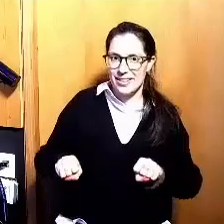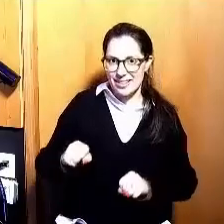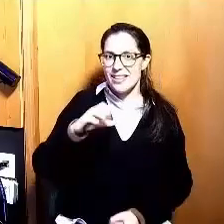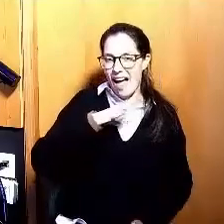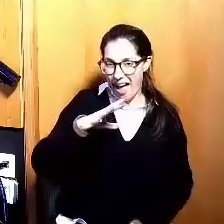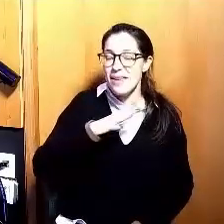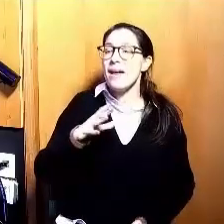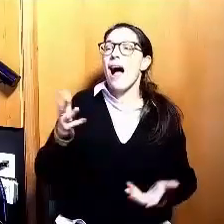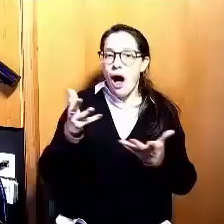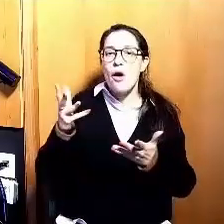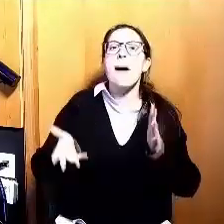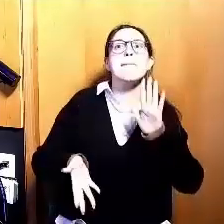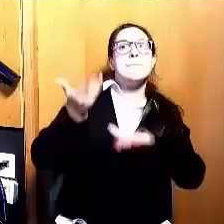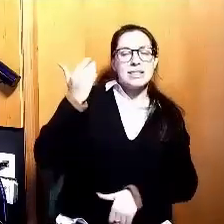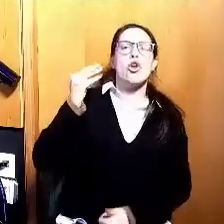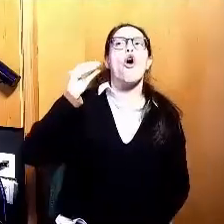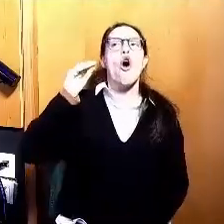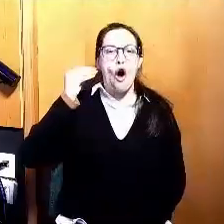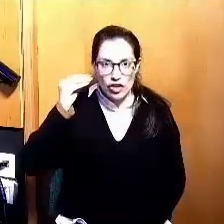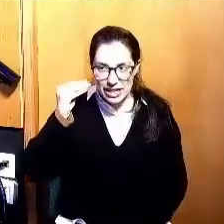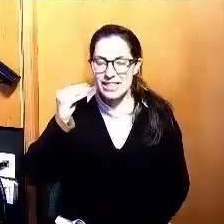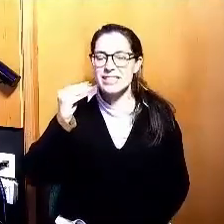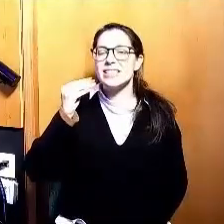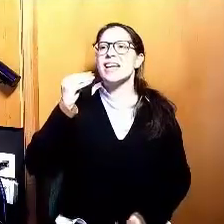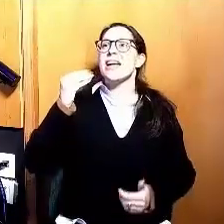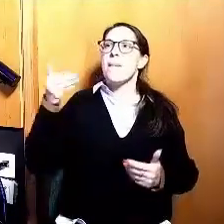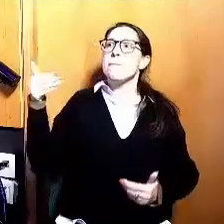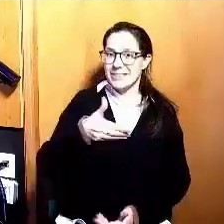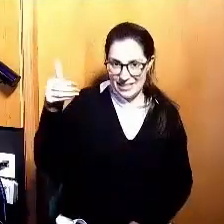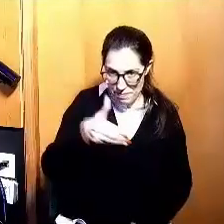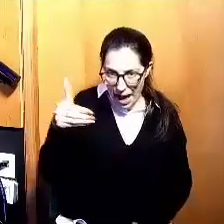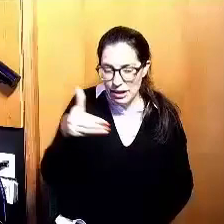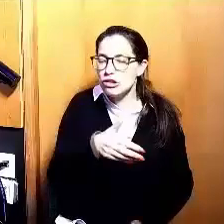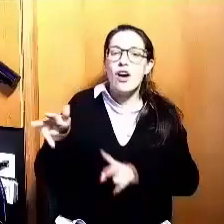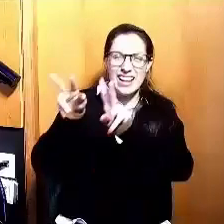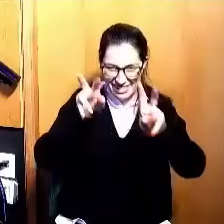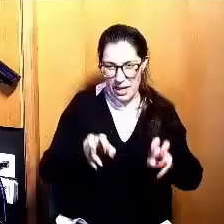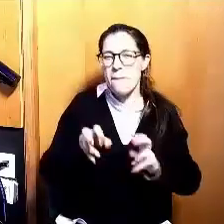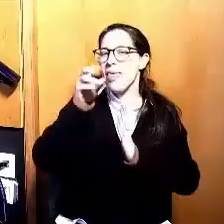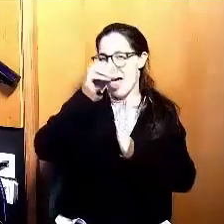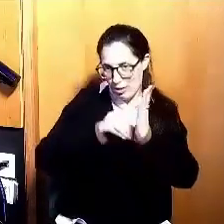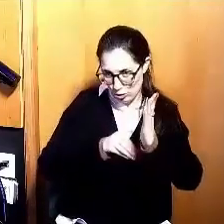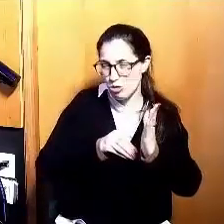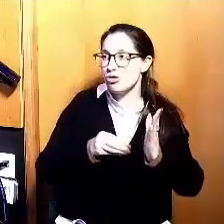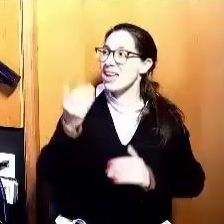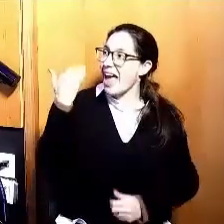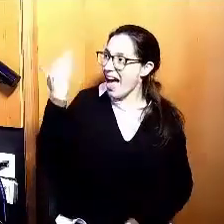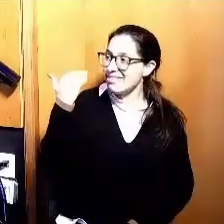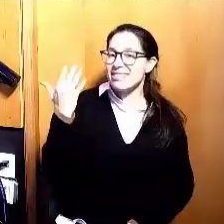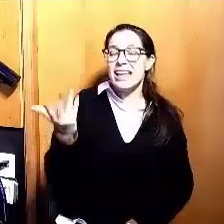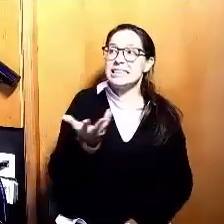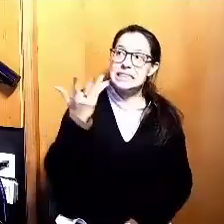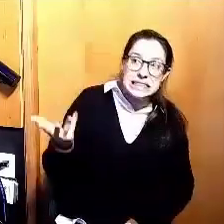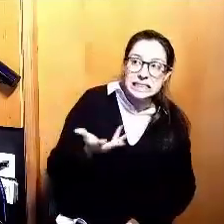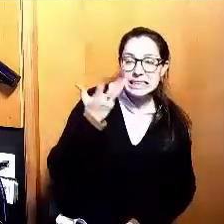más jóvenes involucrados en el uso de datos que nunca antes en la historia, y eso nos deja ahí con